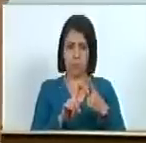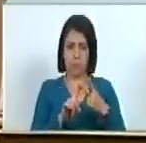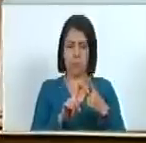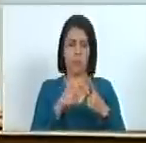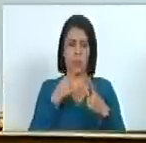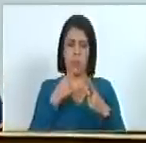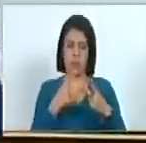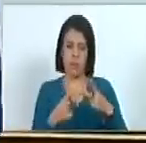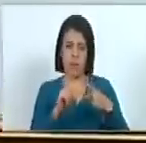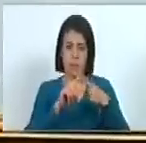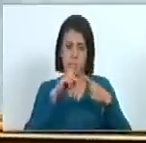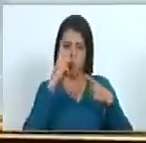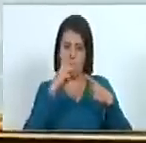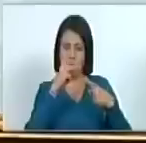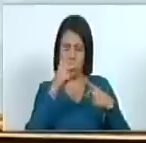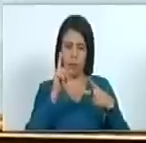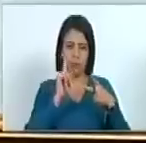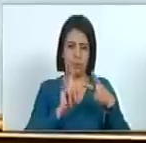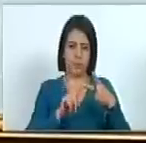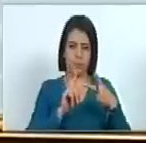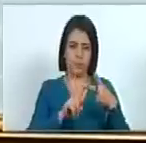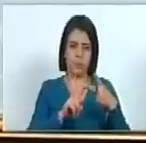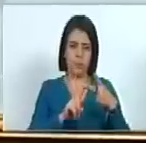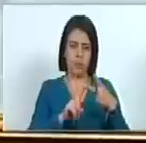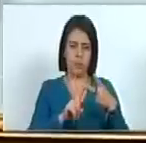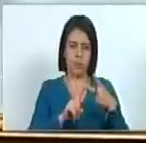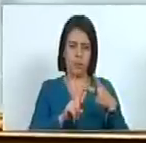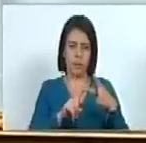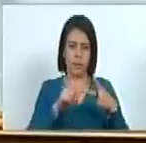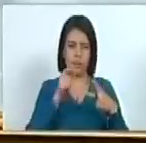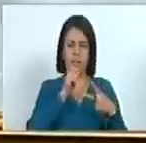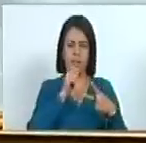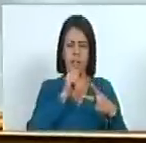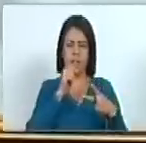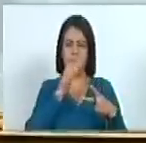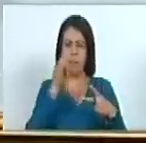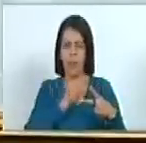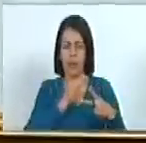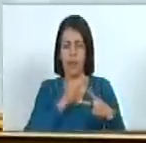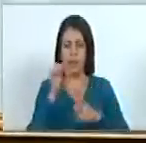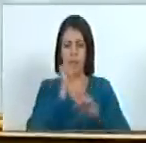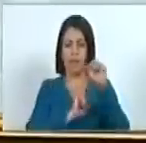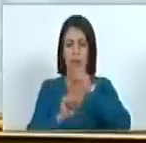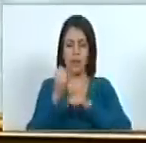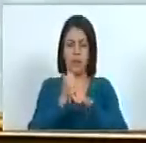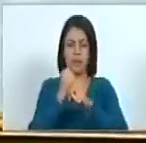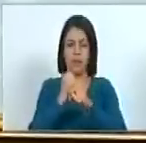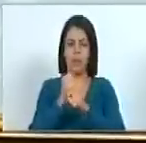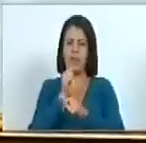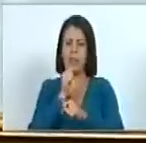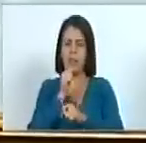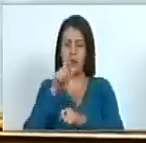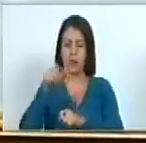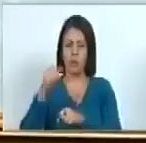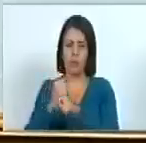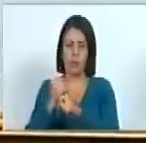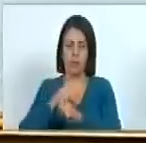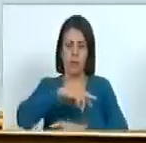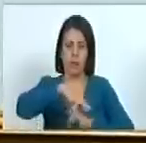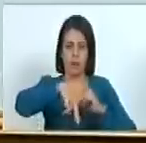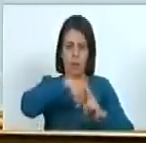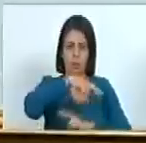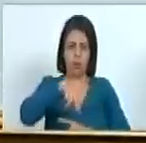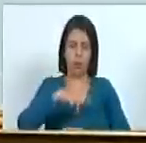plantear. El primero, lo político. ¿Quién realmente defiende la clase obrera? Es la Revolución Bolivariana. Fue el